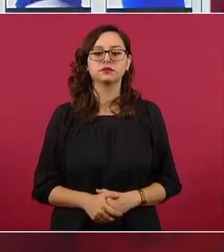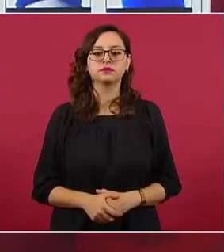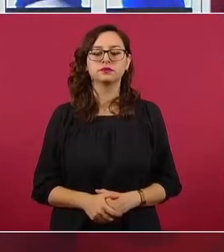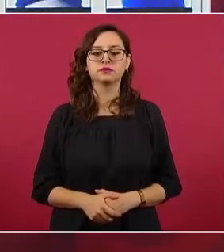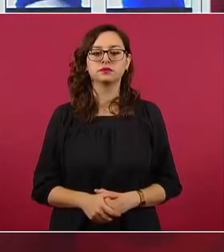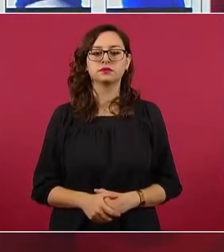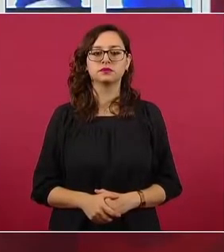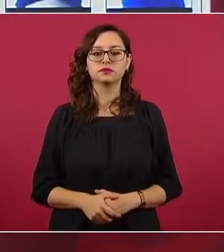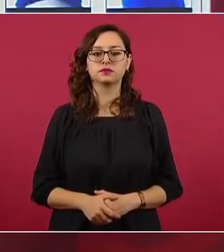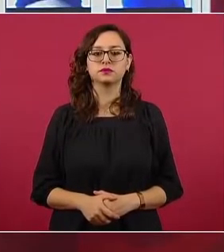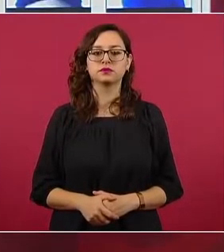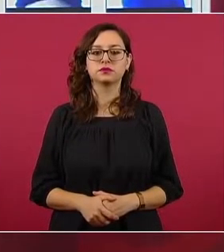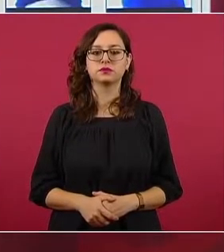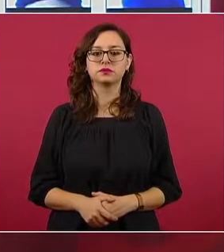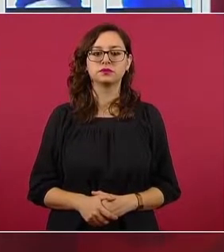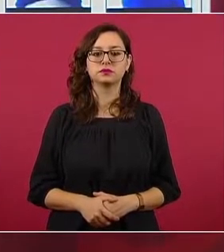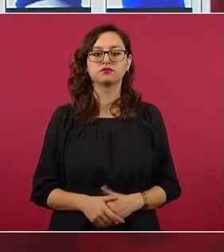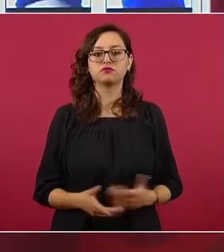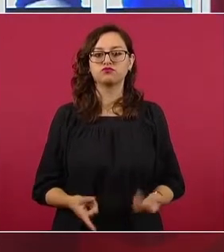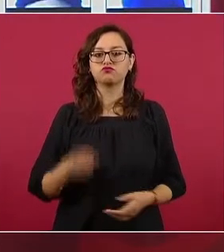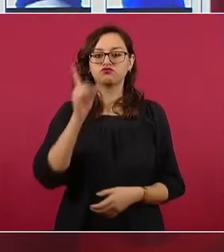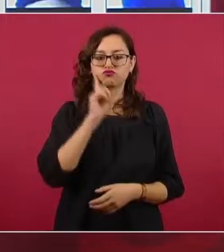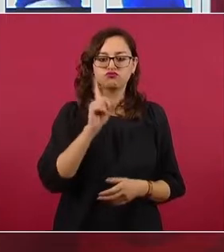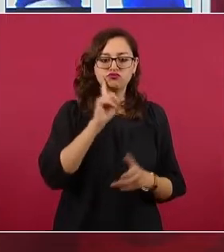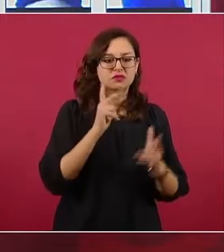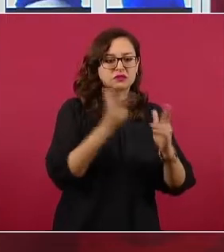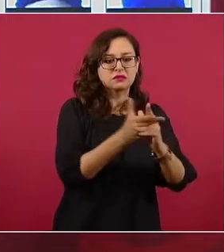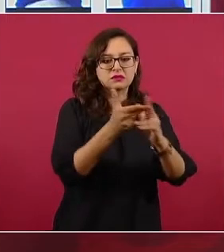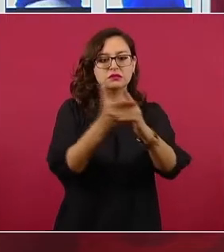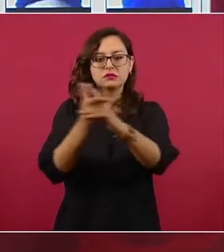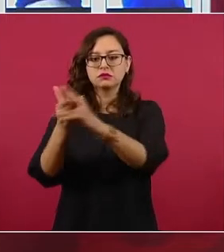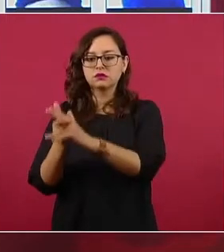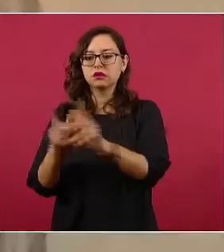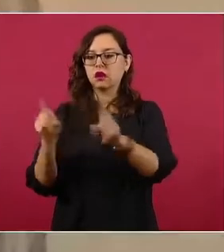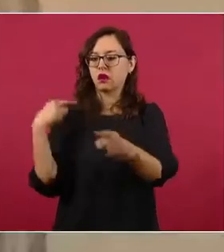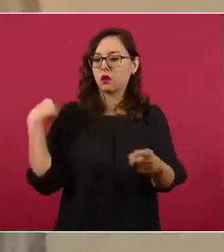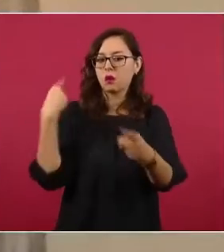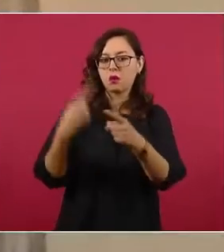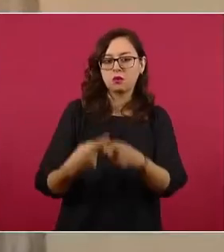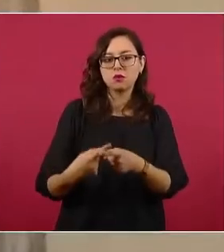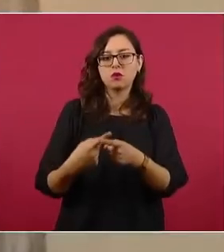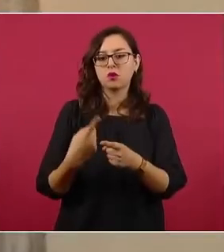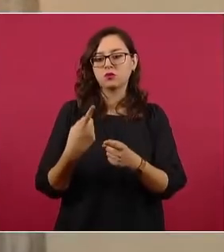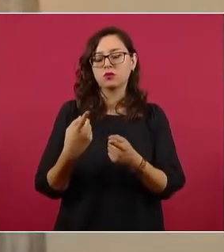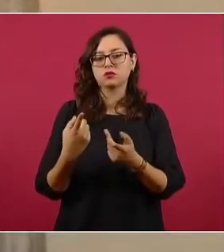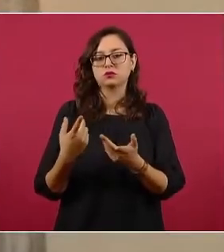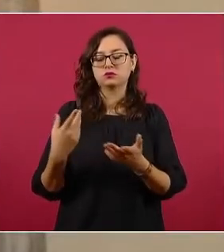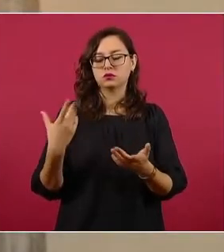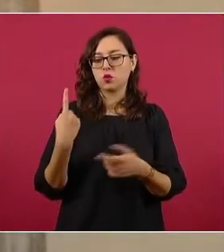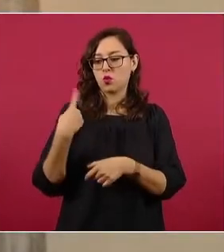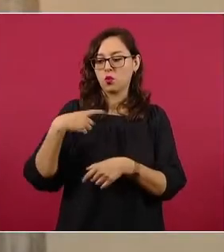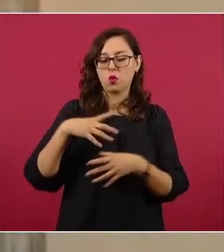da cuenta de las detenciones de feminicidios que han habido en el periodo que se informa.